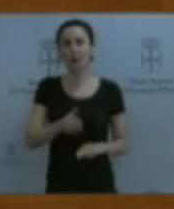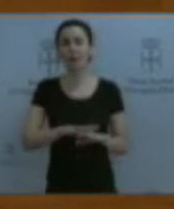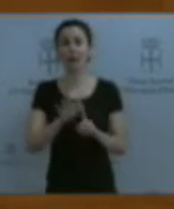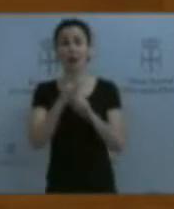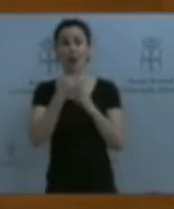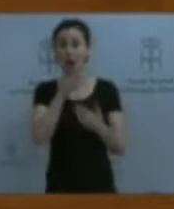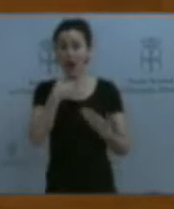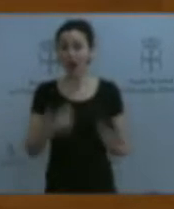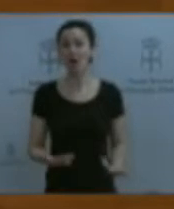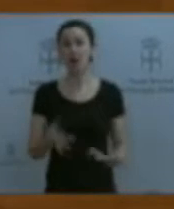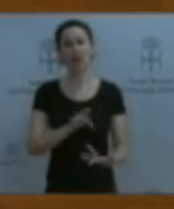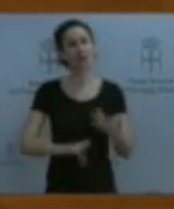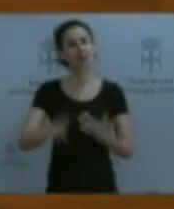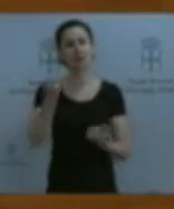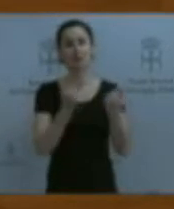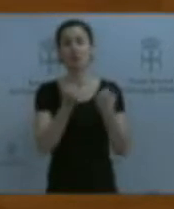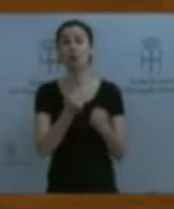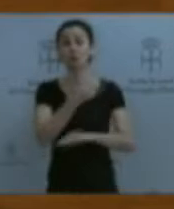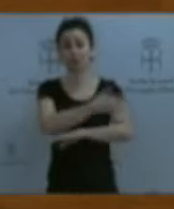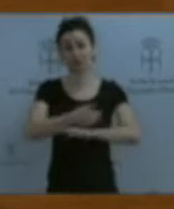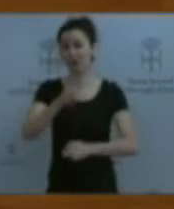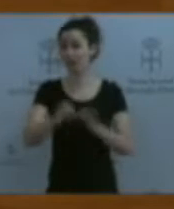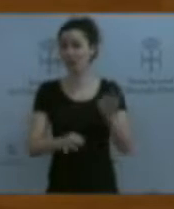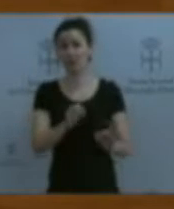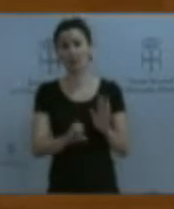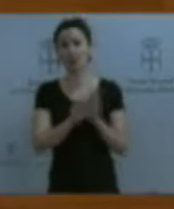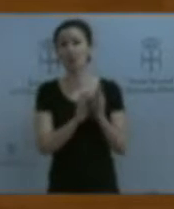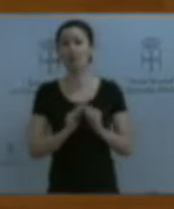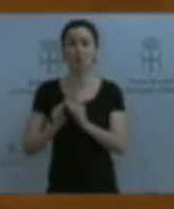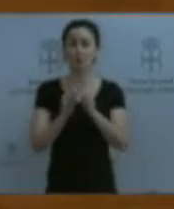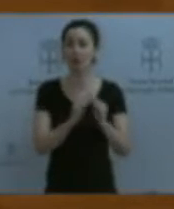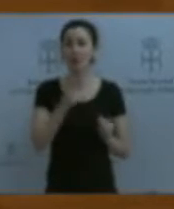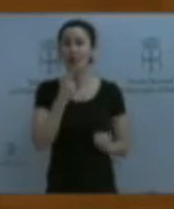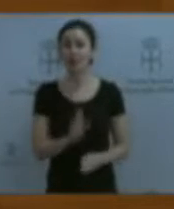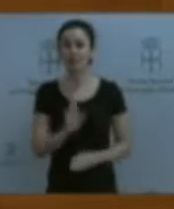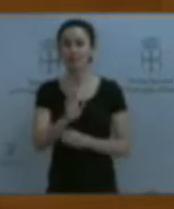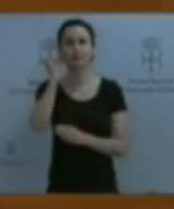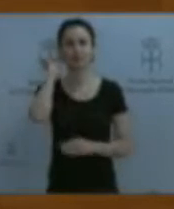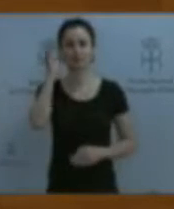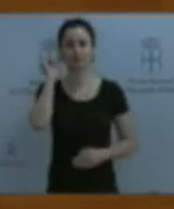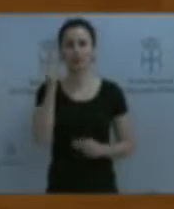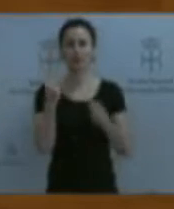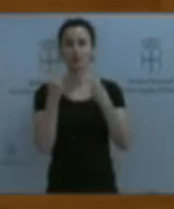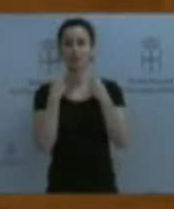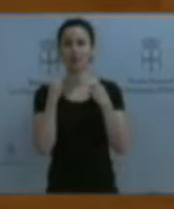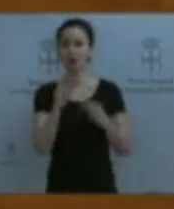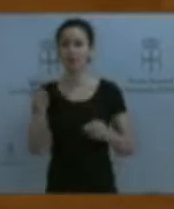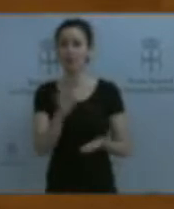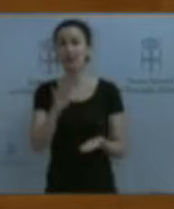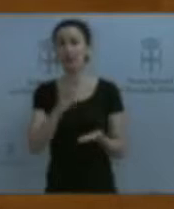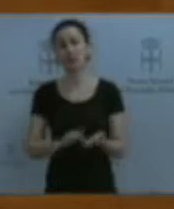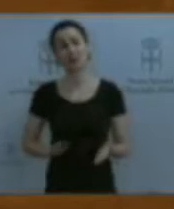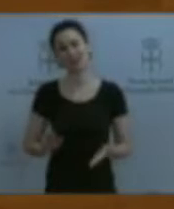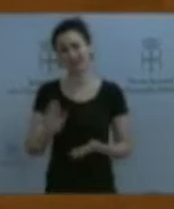grave crisis económica. Esto lo dice el Tribunal Constitucional de forma unánime, presentado por un ponente que fue diputado del Partido Popular. Con todo esto,